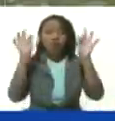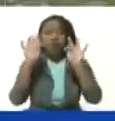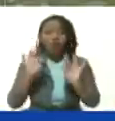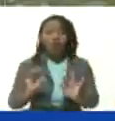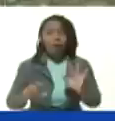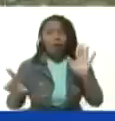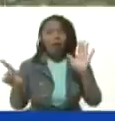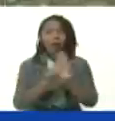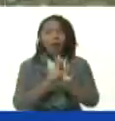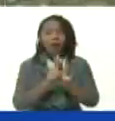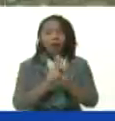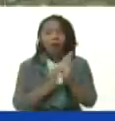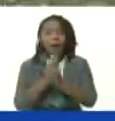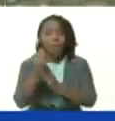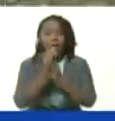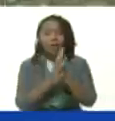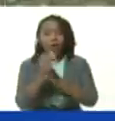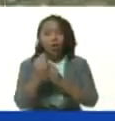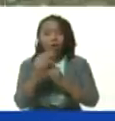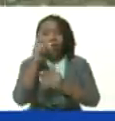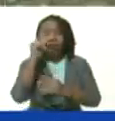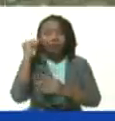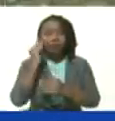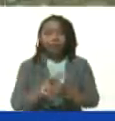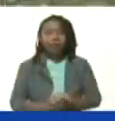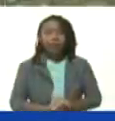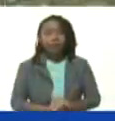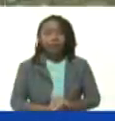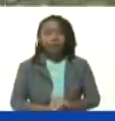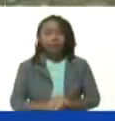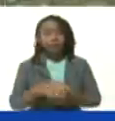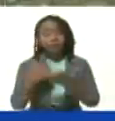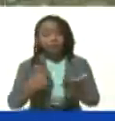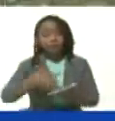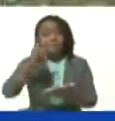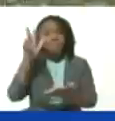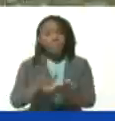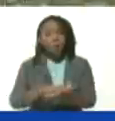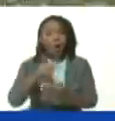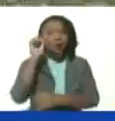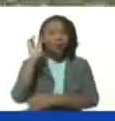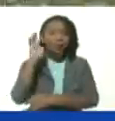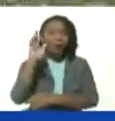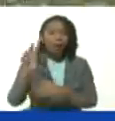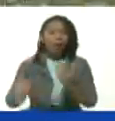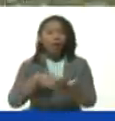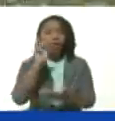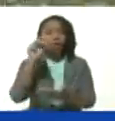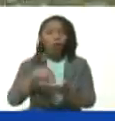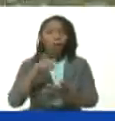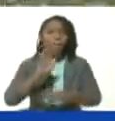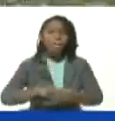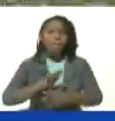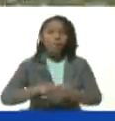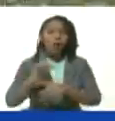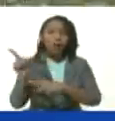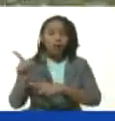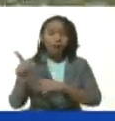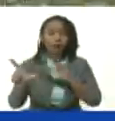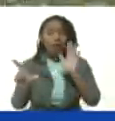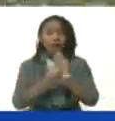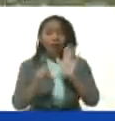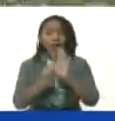de la ley de emprendedores y emprendedoras que ha aprobado la Asamblea Nacional, porque considero que esta